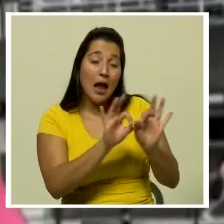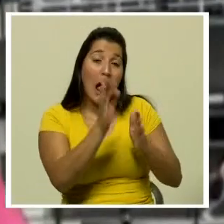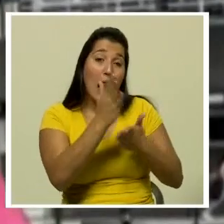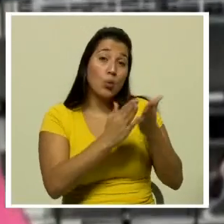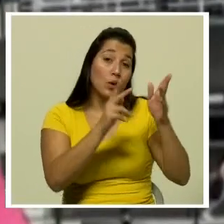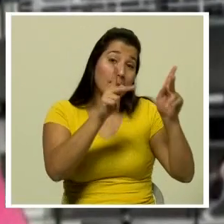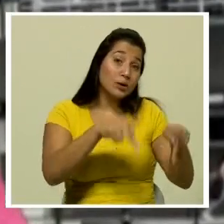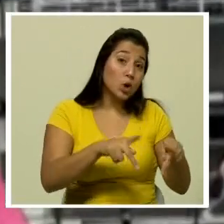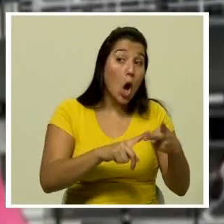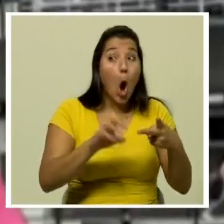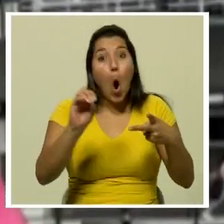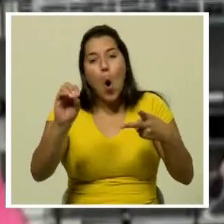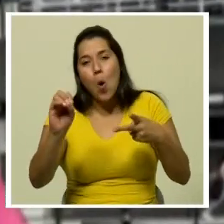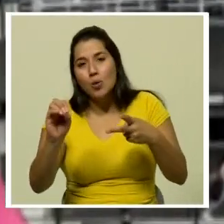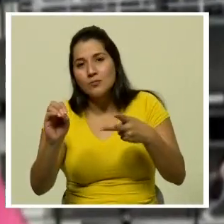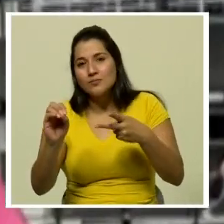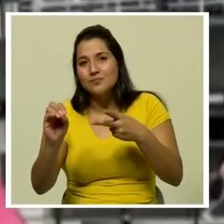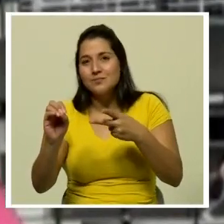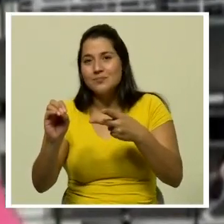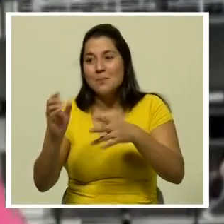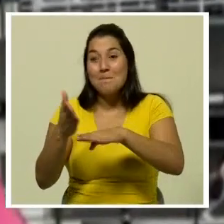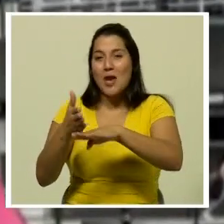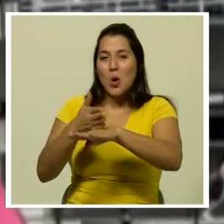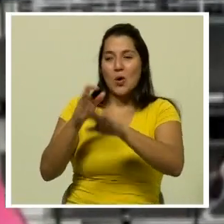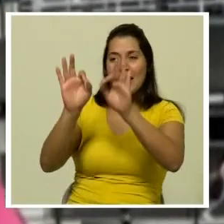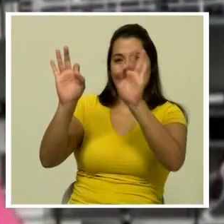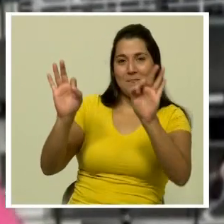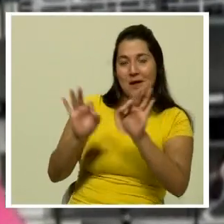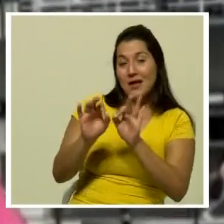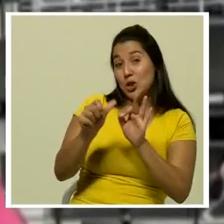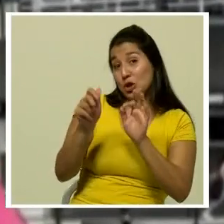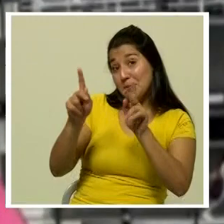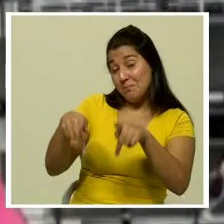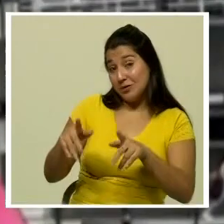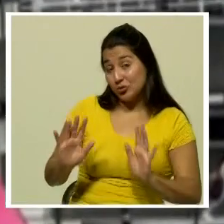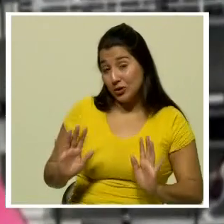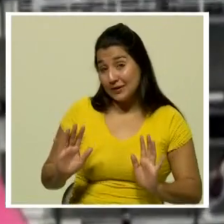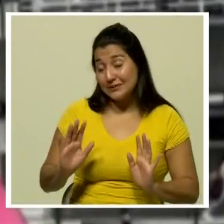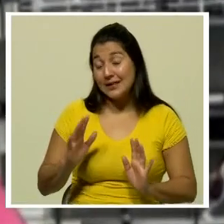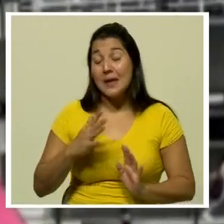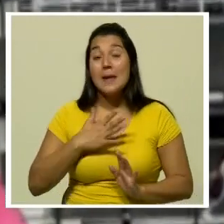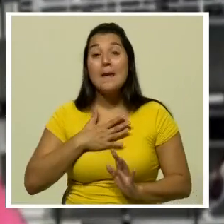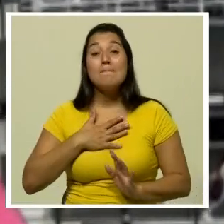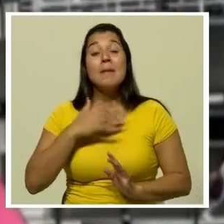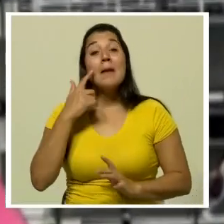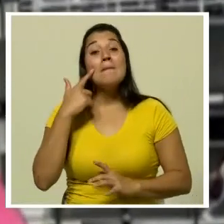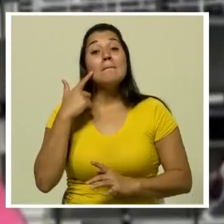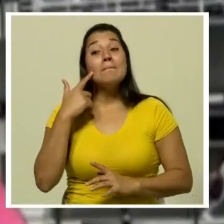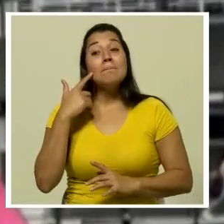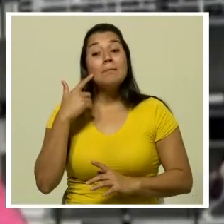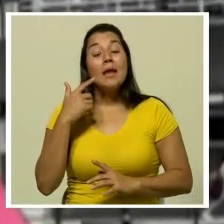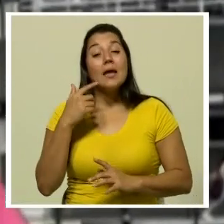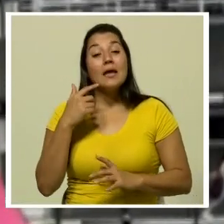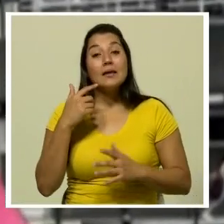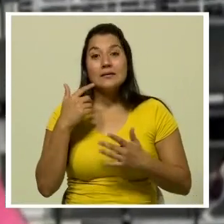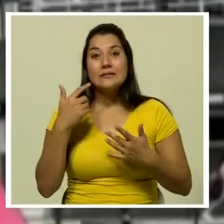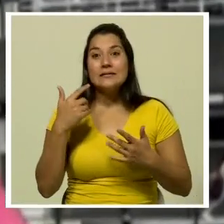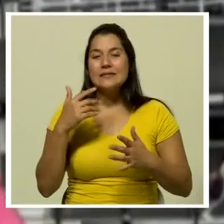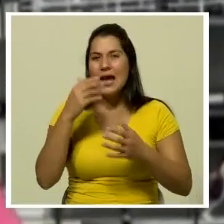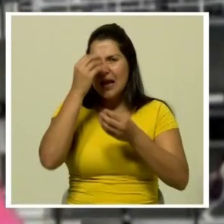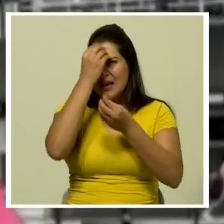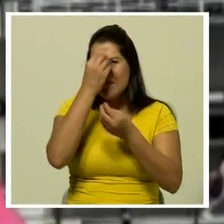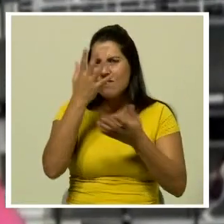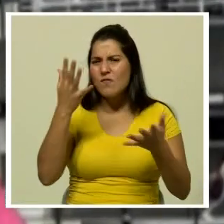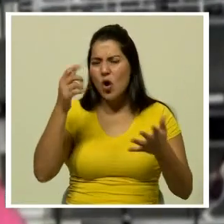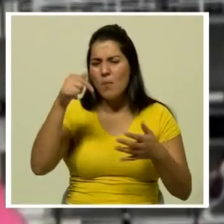Me parece central que está dicho de una manera muy positiva en el informe